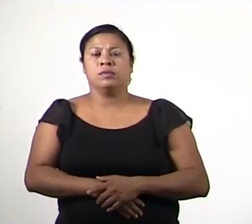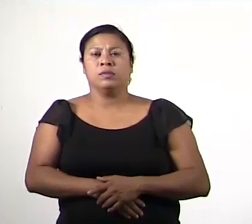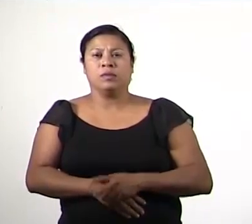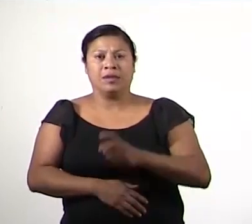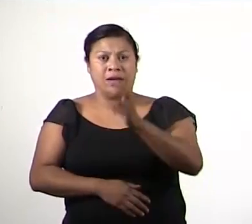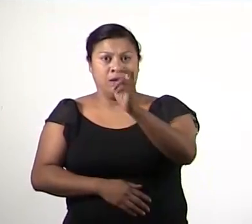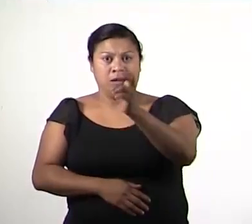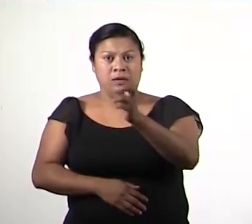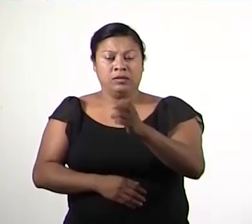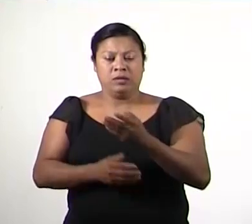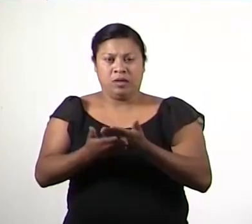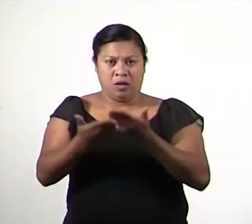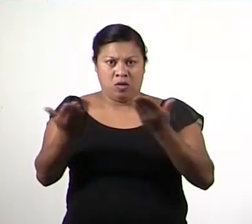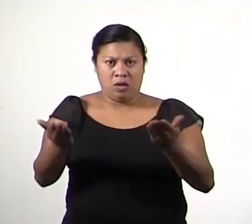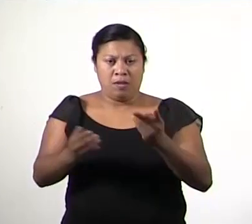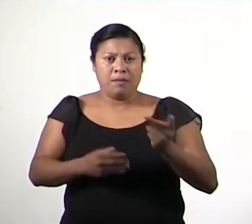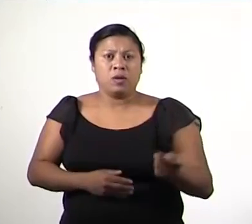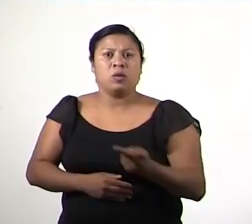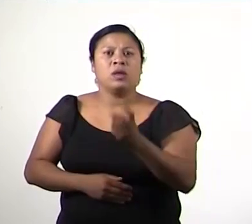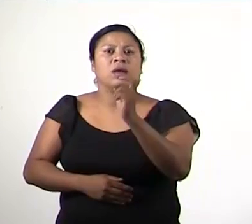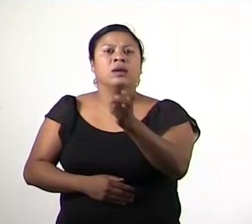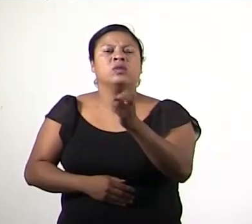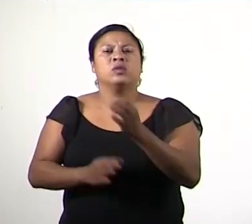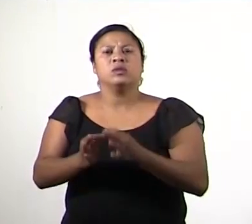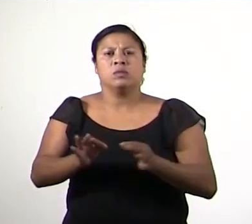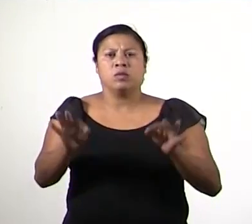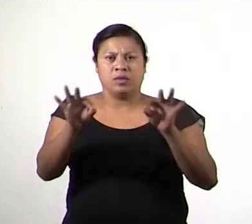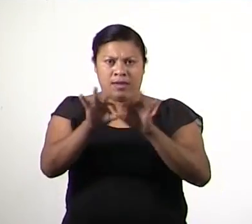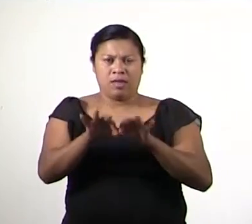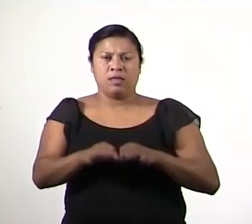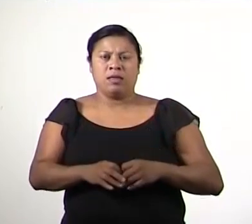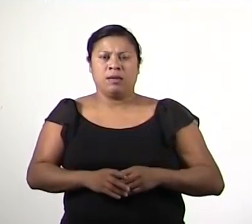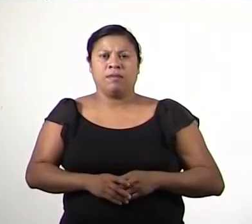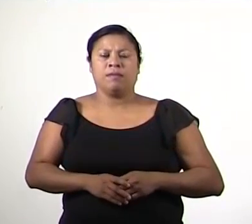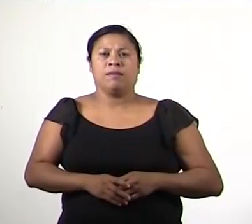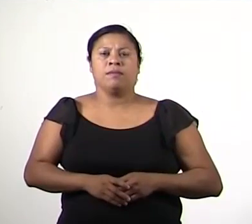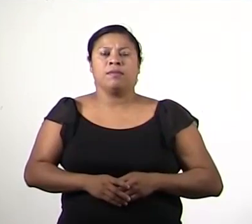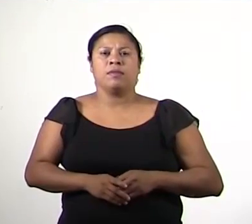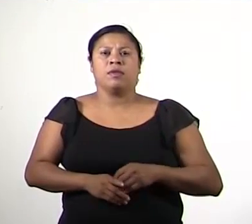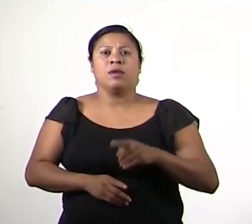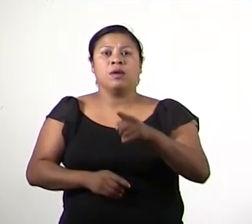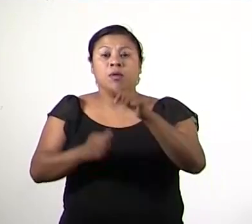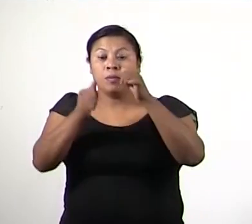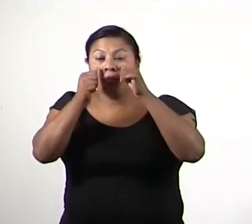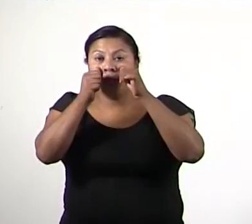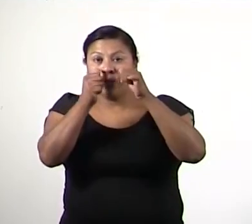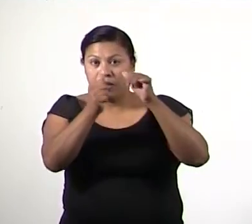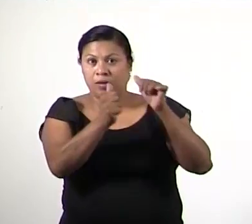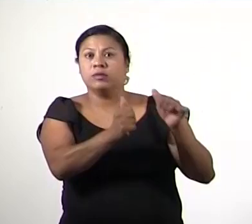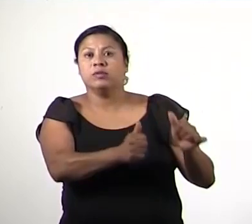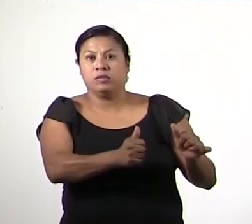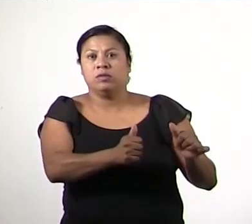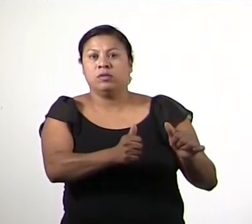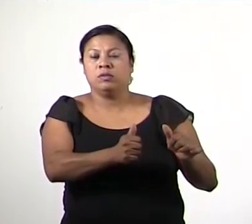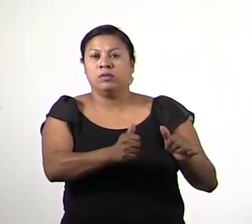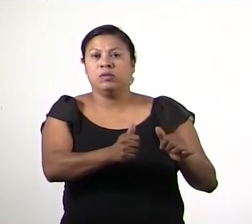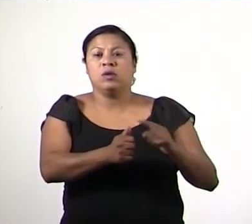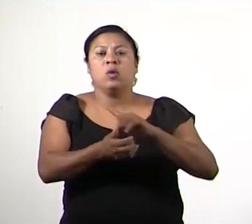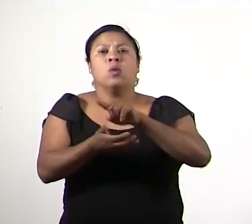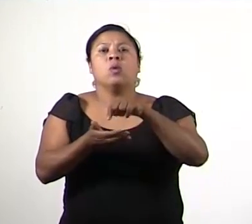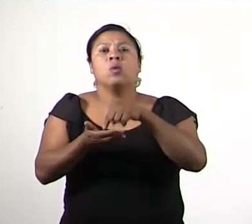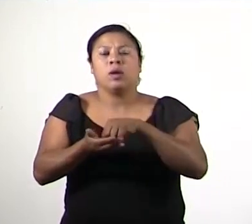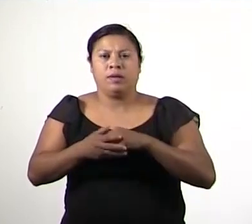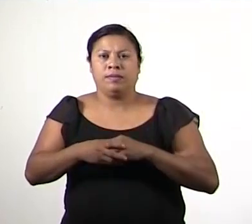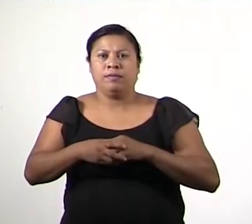En esta parte es importante que pongamos atención en el